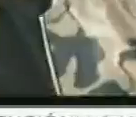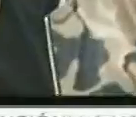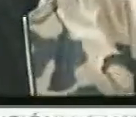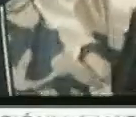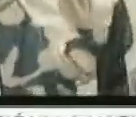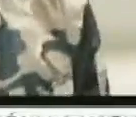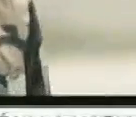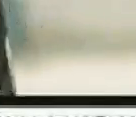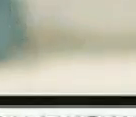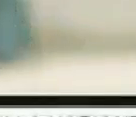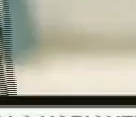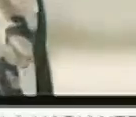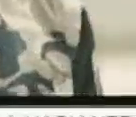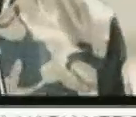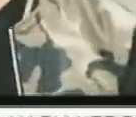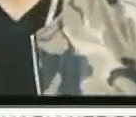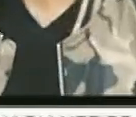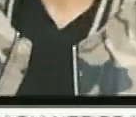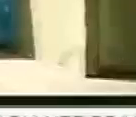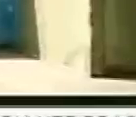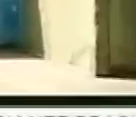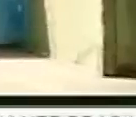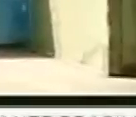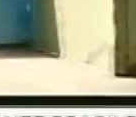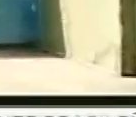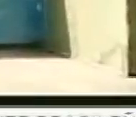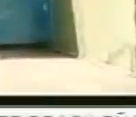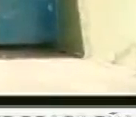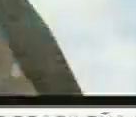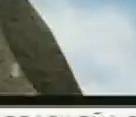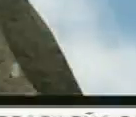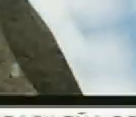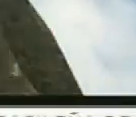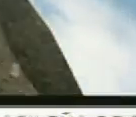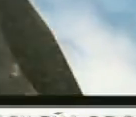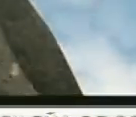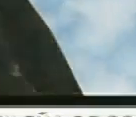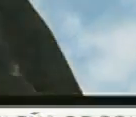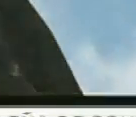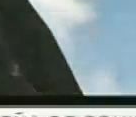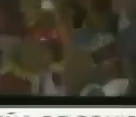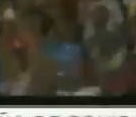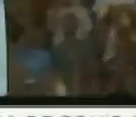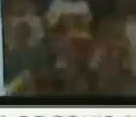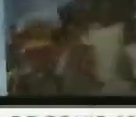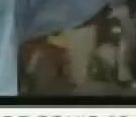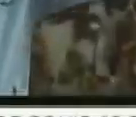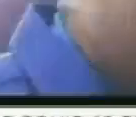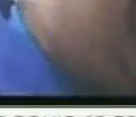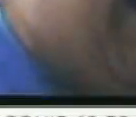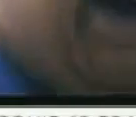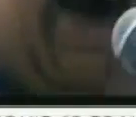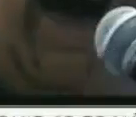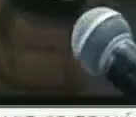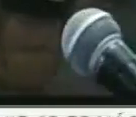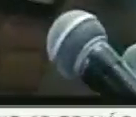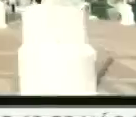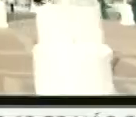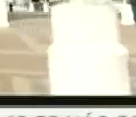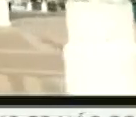Tener aquí a Omar Acedo y a Chucho, porque uno le dice cualquier cosa y lo convierte en poder popular.